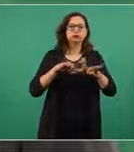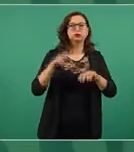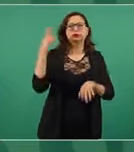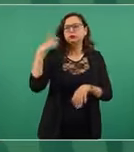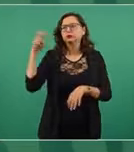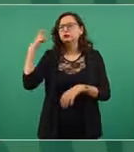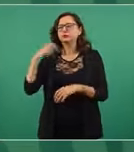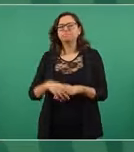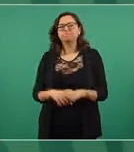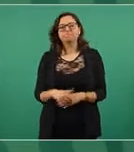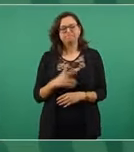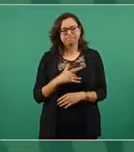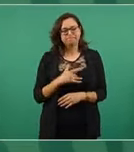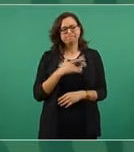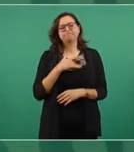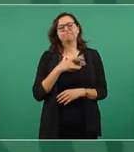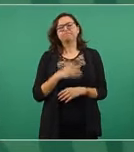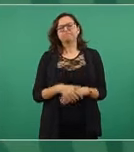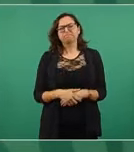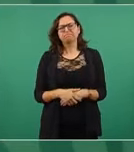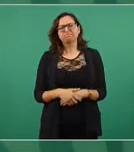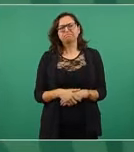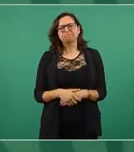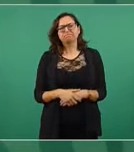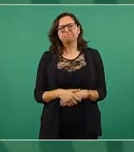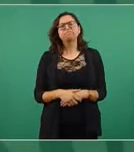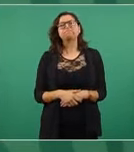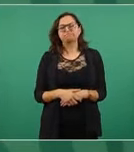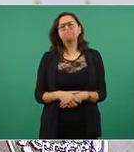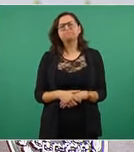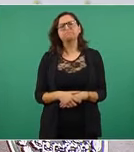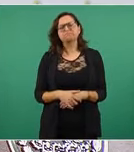acepté ir a la cabina.